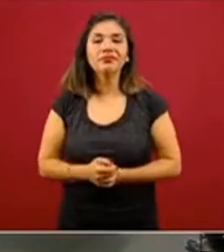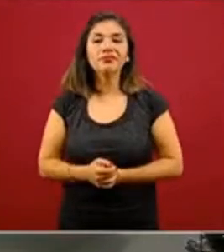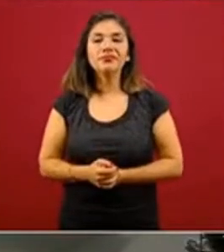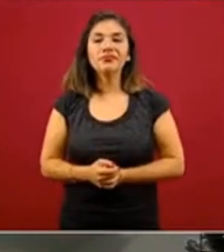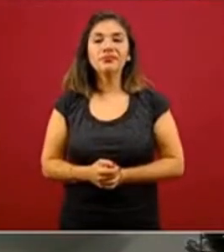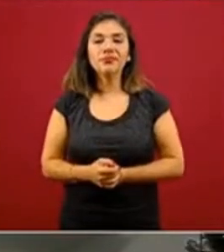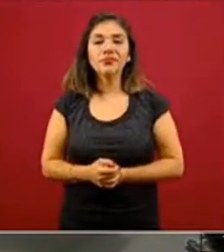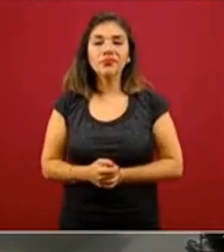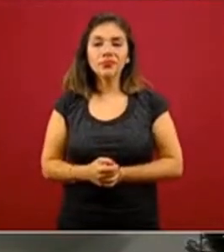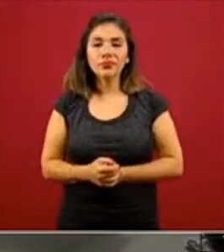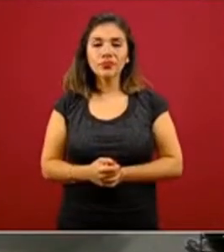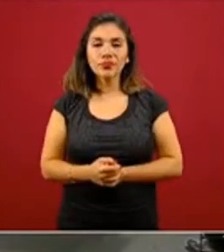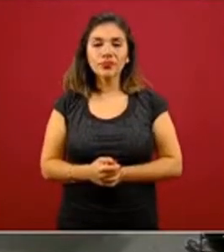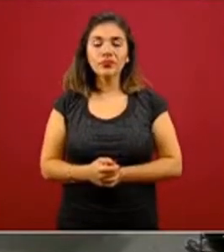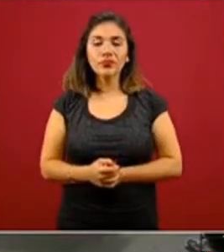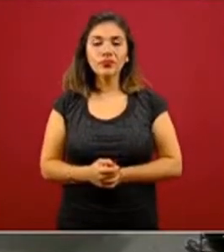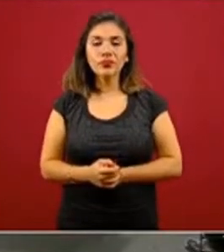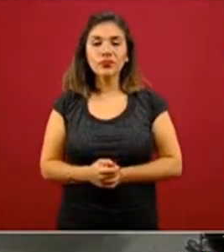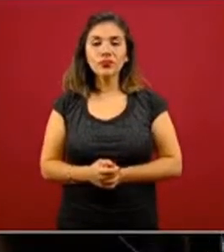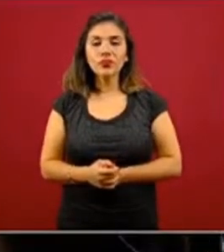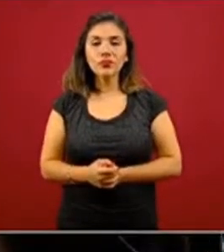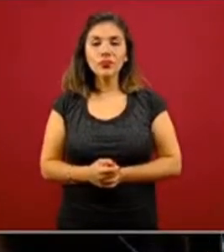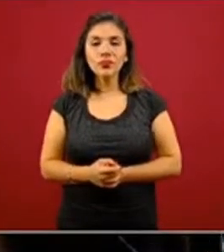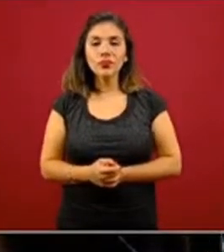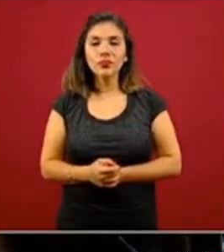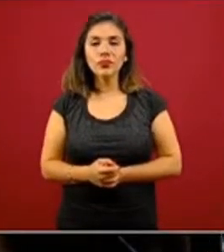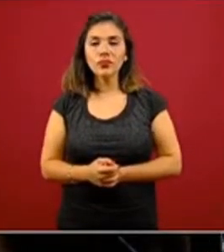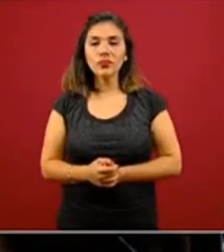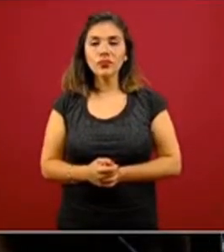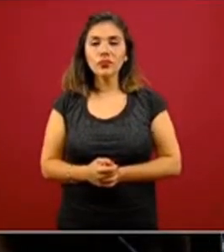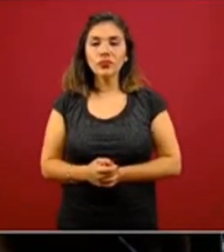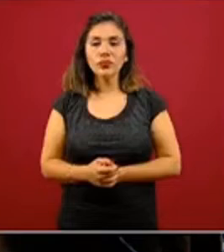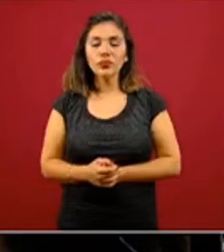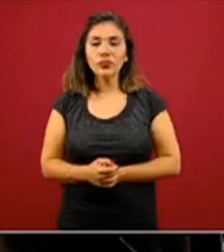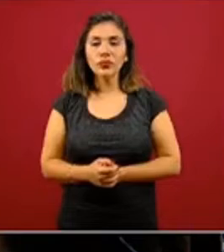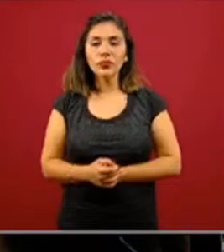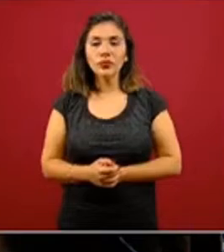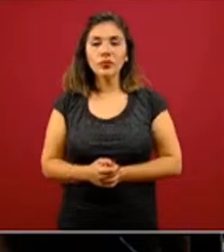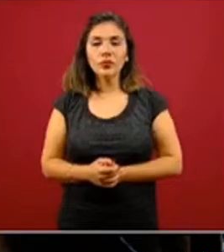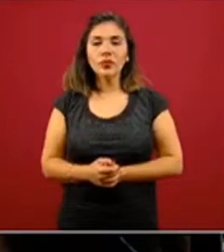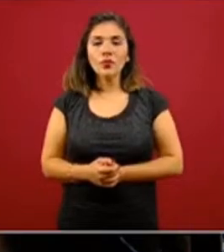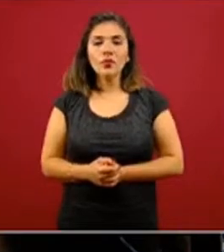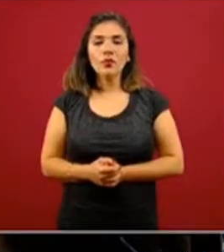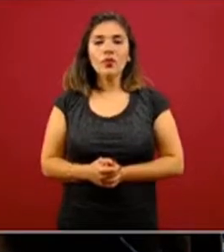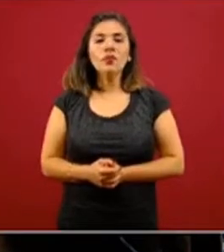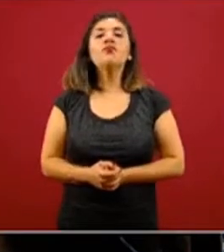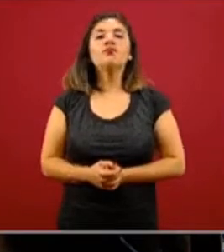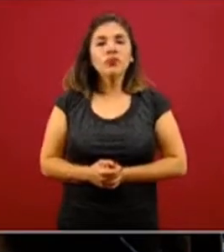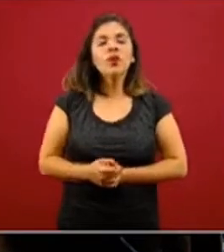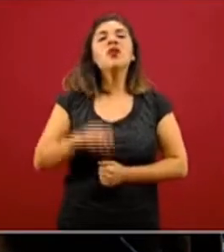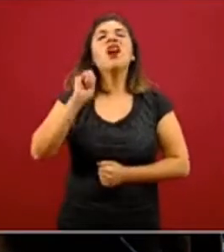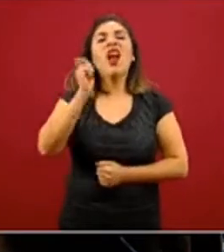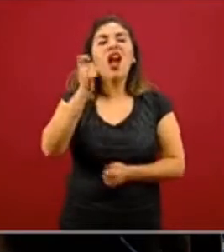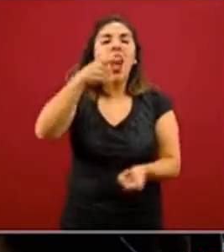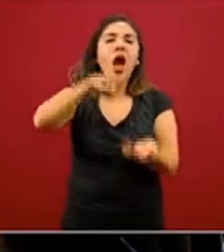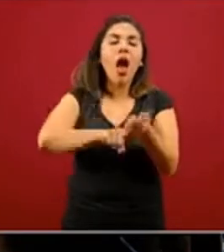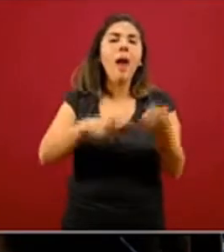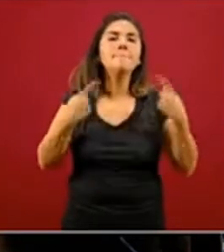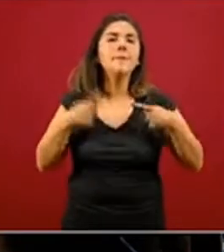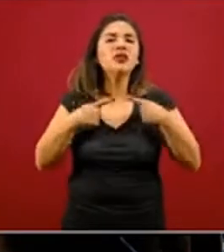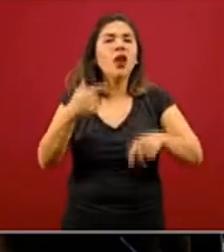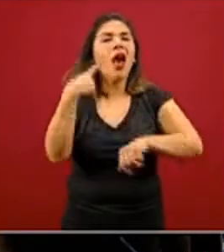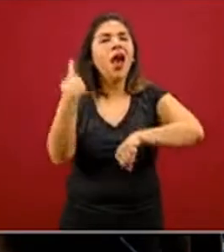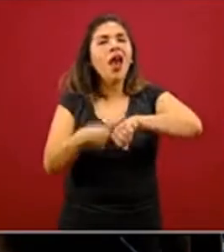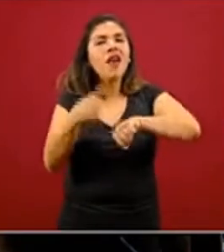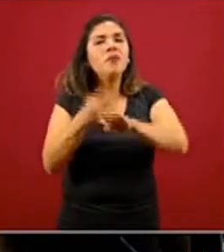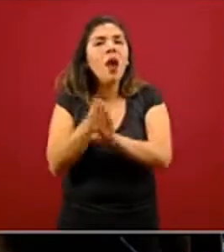siguiente diapositiva, que es precisamente las comorbilidades o algunos otros factores de riesgo que han estado